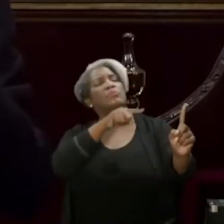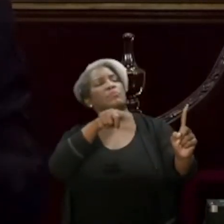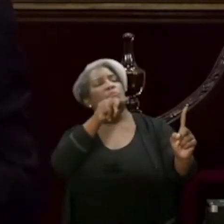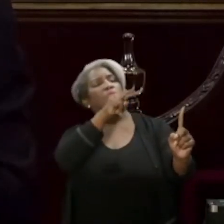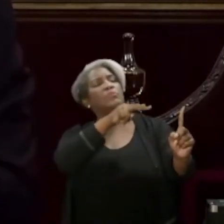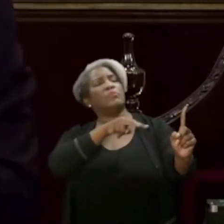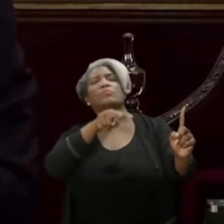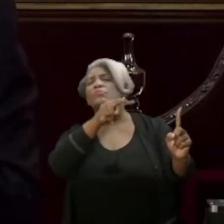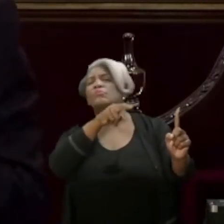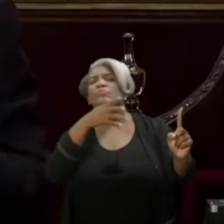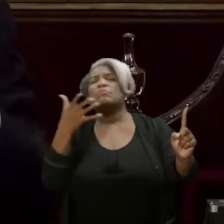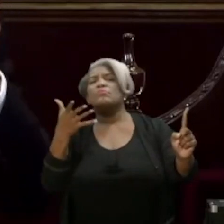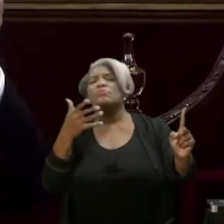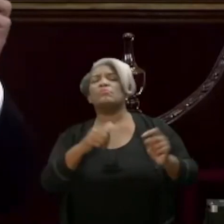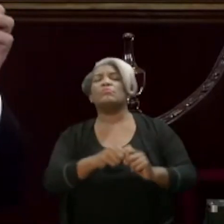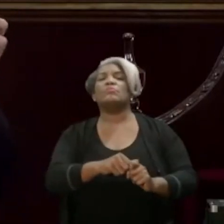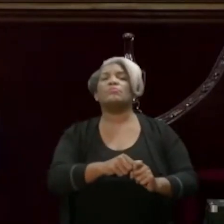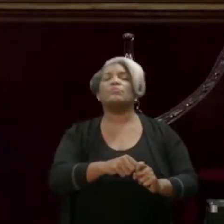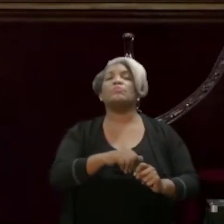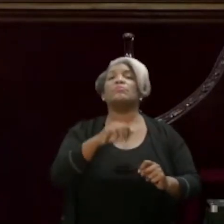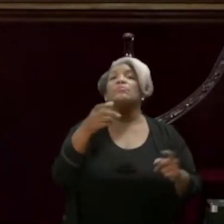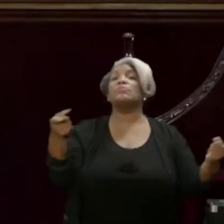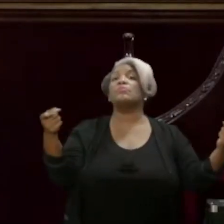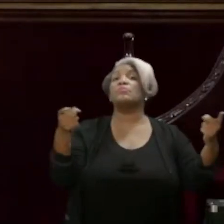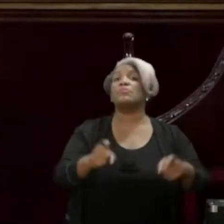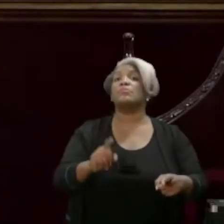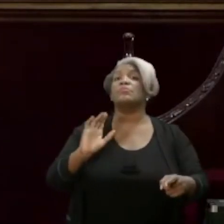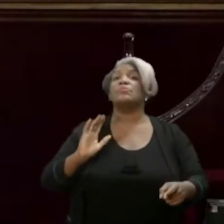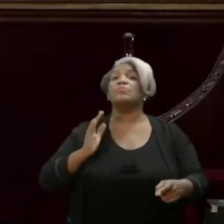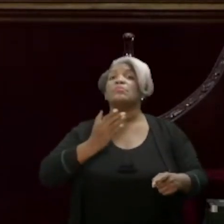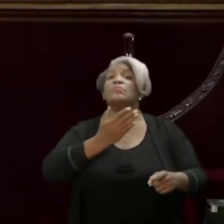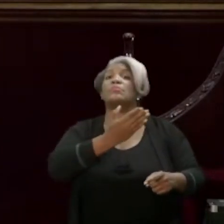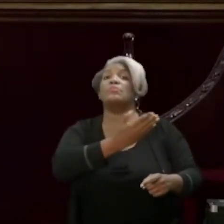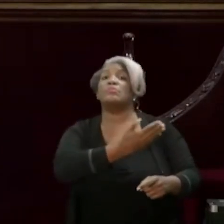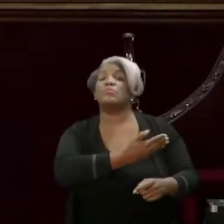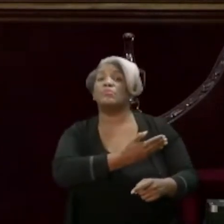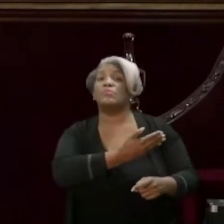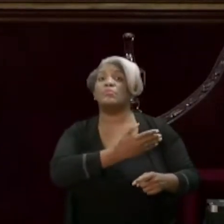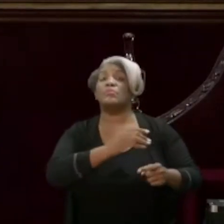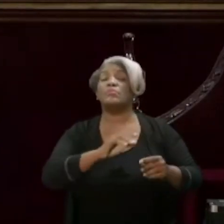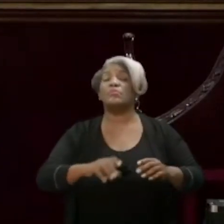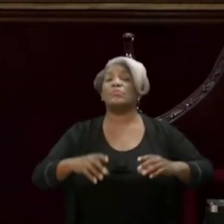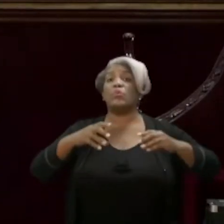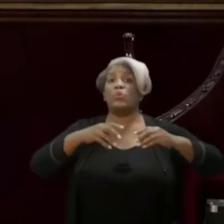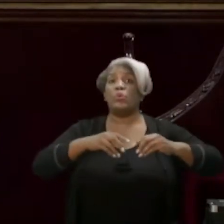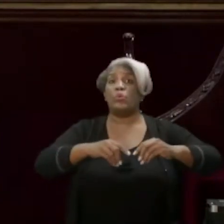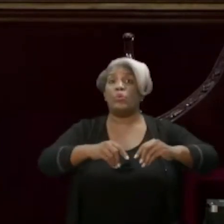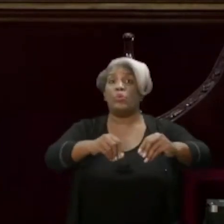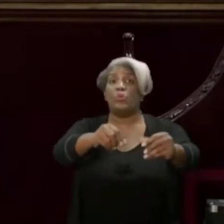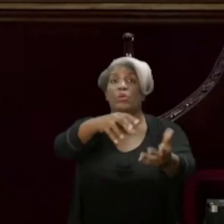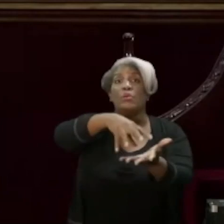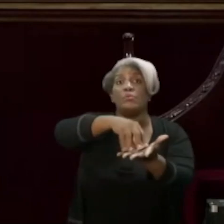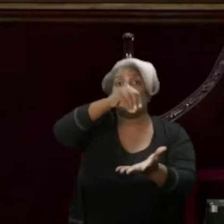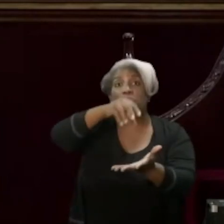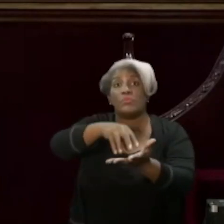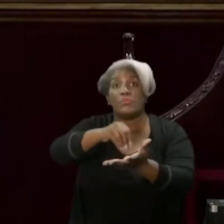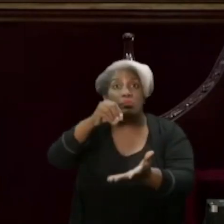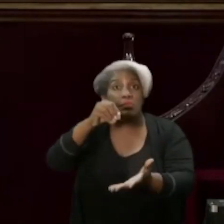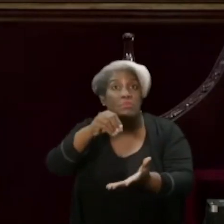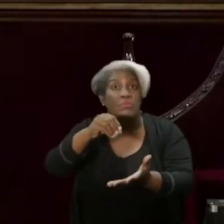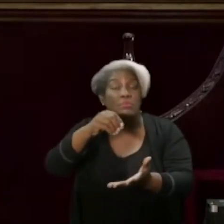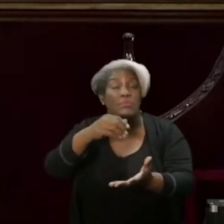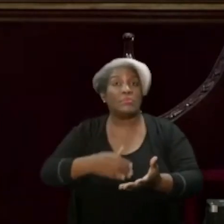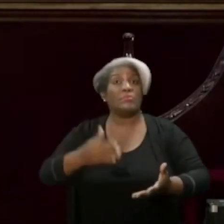de mi gobierno es el que se cierne sobre nuestra producción arrocera por el gran impacto que tendría